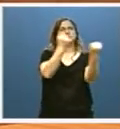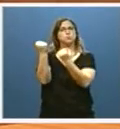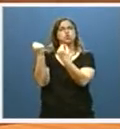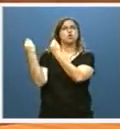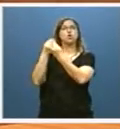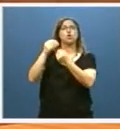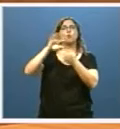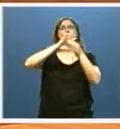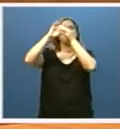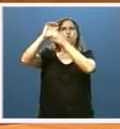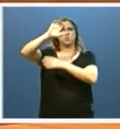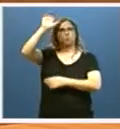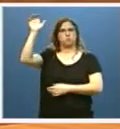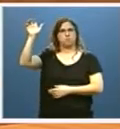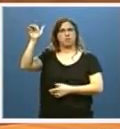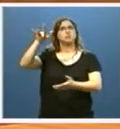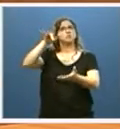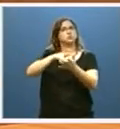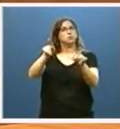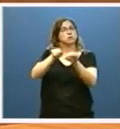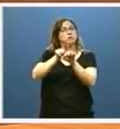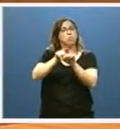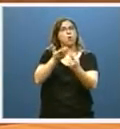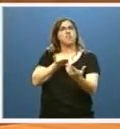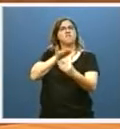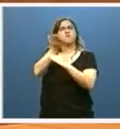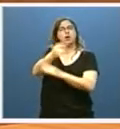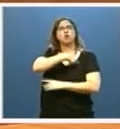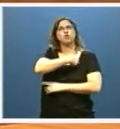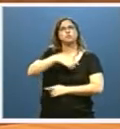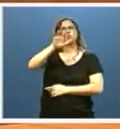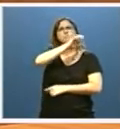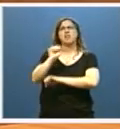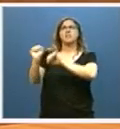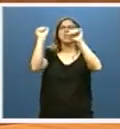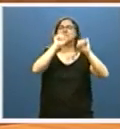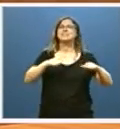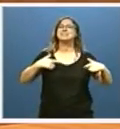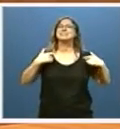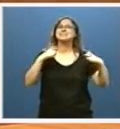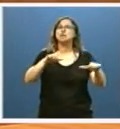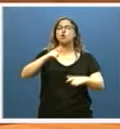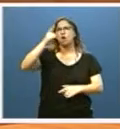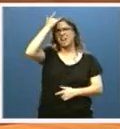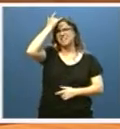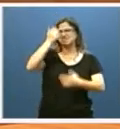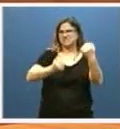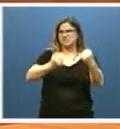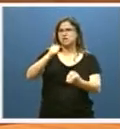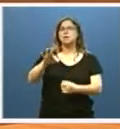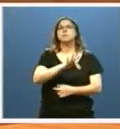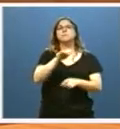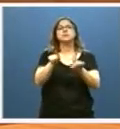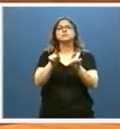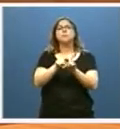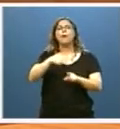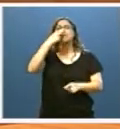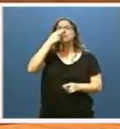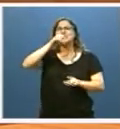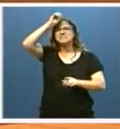europea así ante la propia comisión en la defensa del sector del vacuno de leche o en la de los intereses del sector